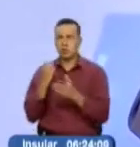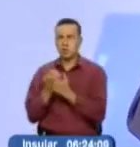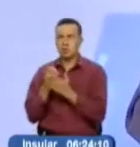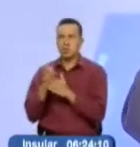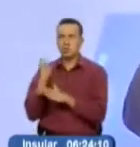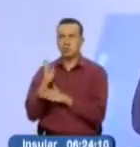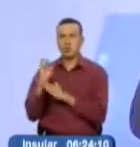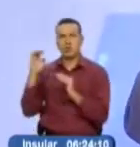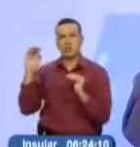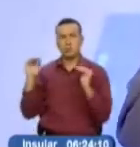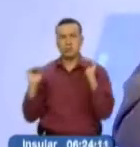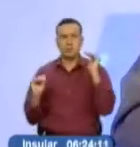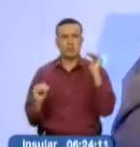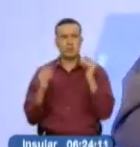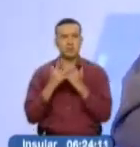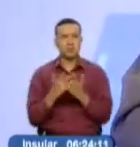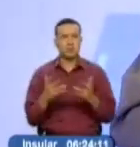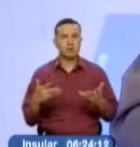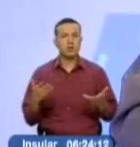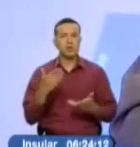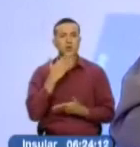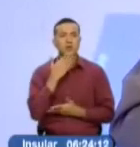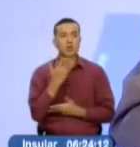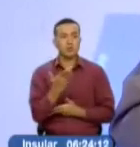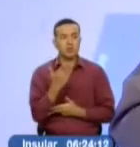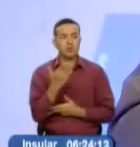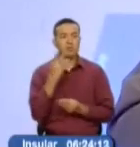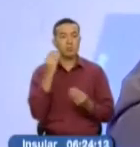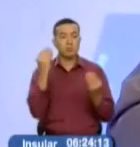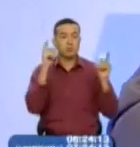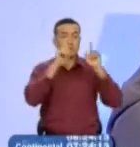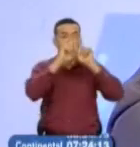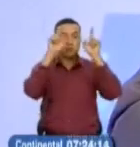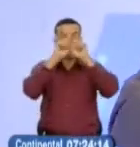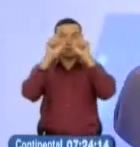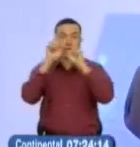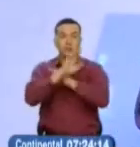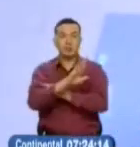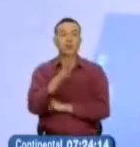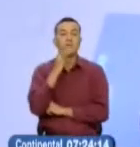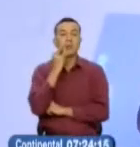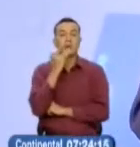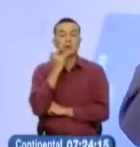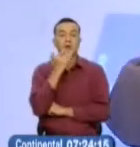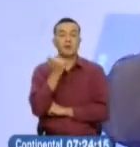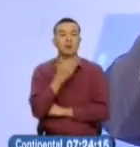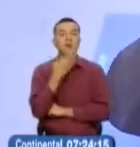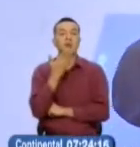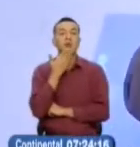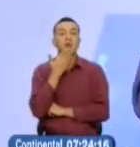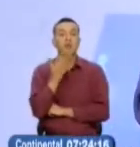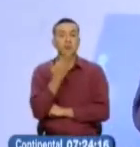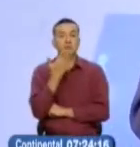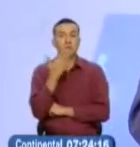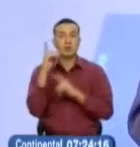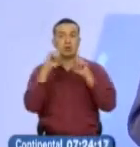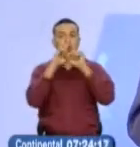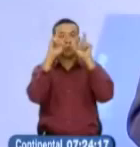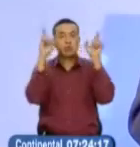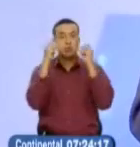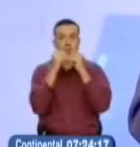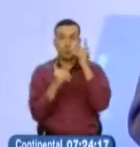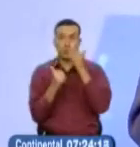ecuatoriana Yo constaté hace años que muchas empresas preferían Salir de aquí estando con muchas